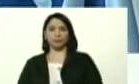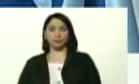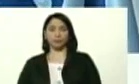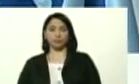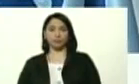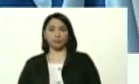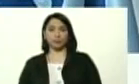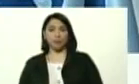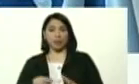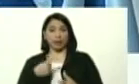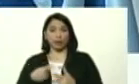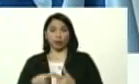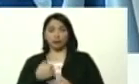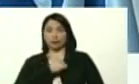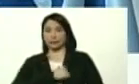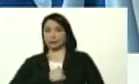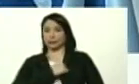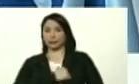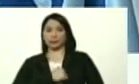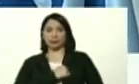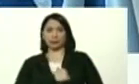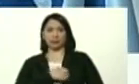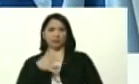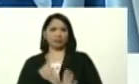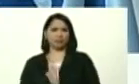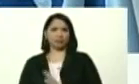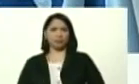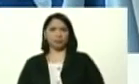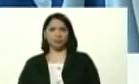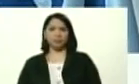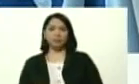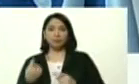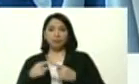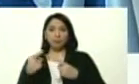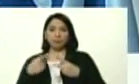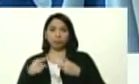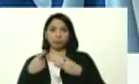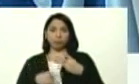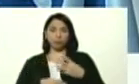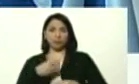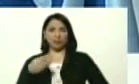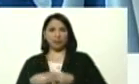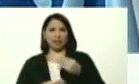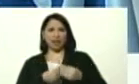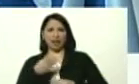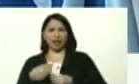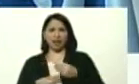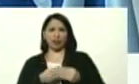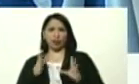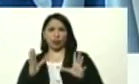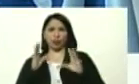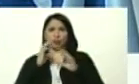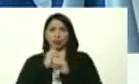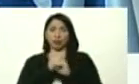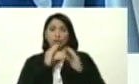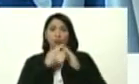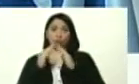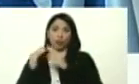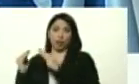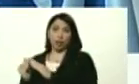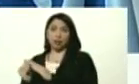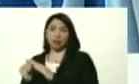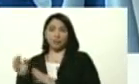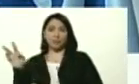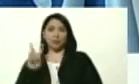En este caso, lamentablemente, se trata de hechos que han enlutado hogares venezolanos y que nos llevan a la